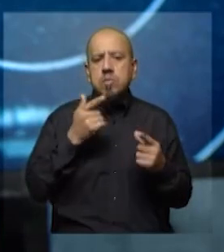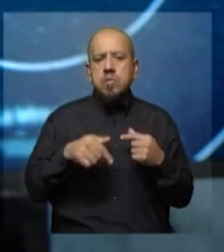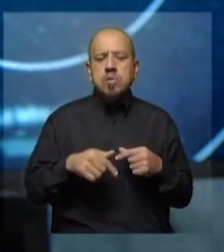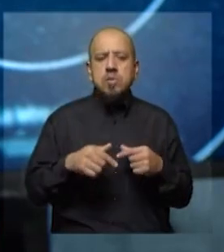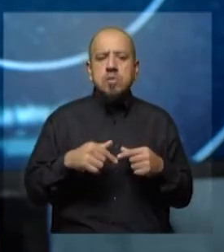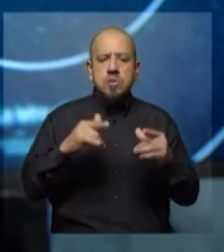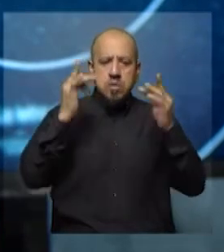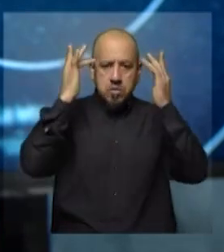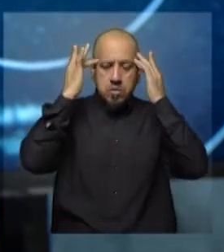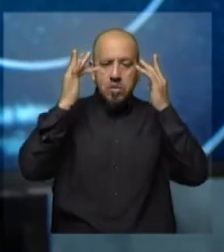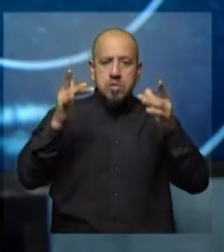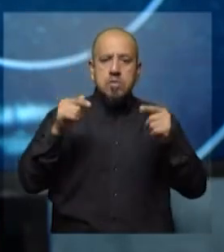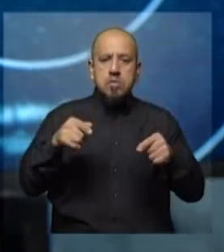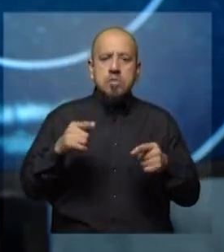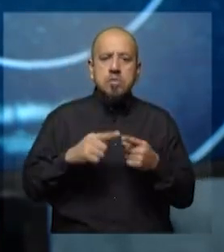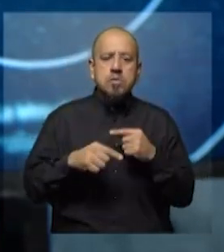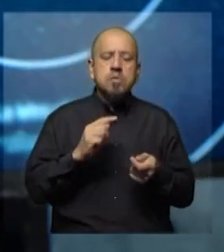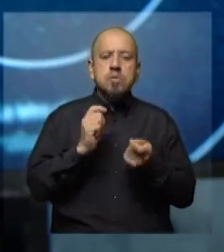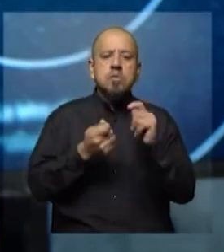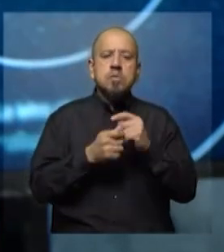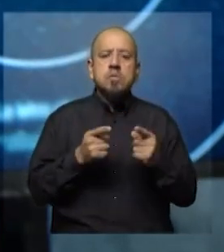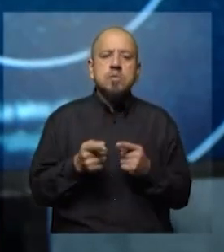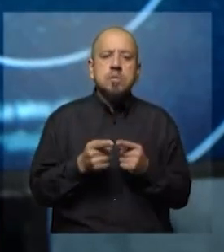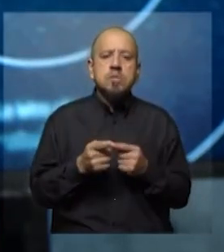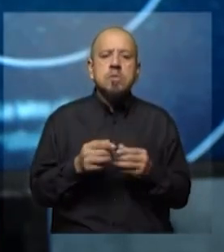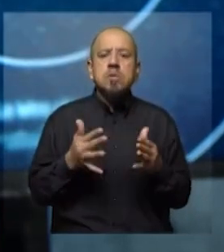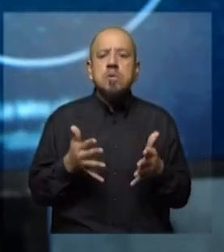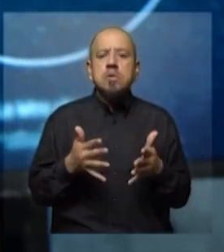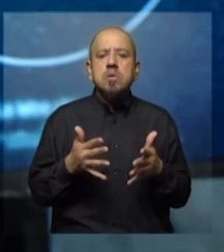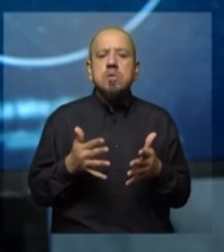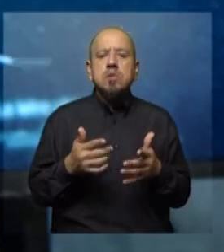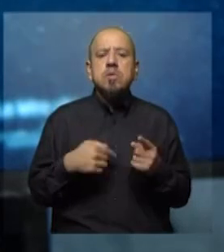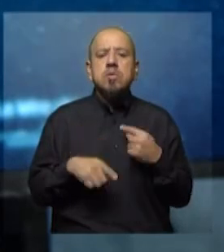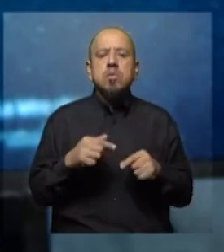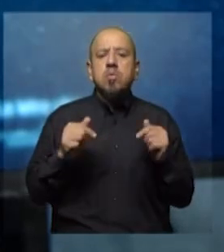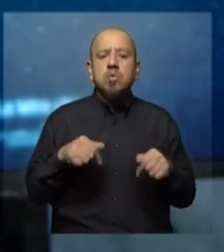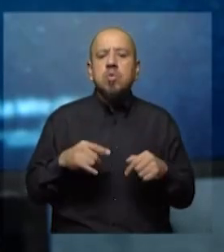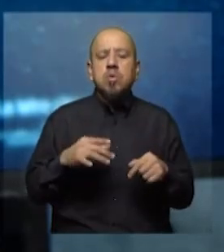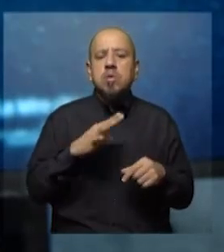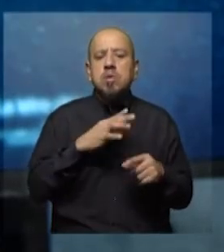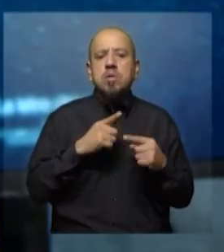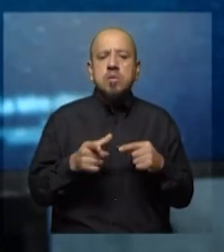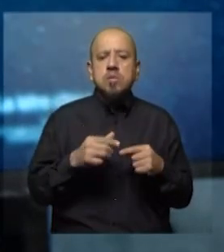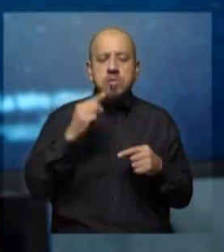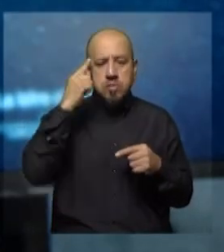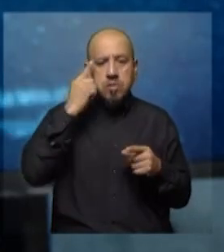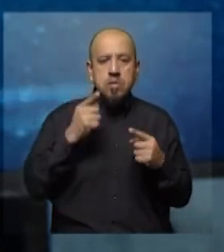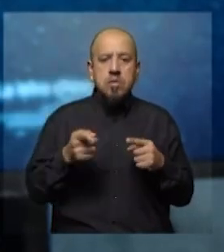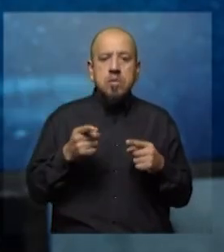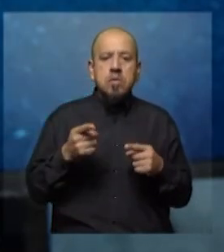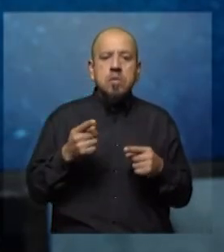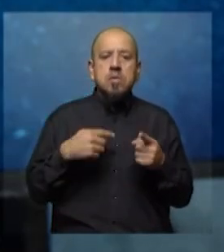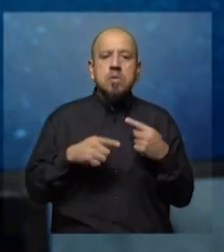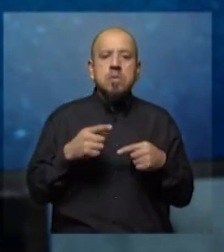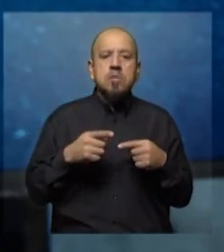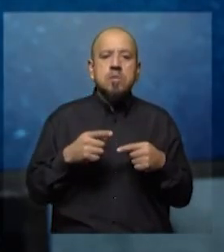dando en torno a la educación y bueno el cambio curricular como como ves eso hoy en día tomando estos pensamientos que estabas destacando